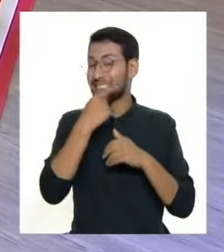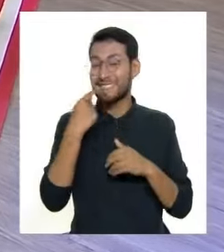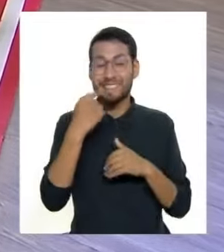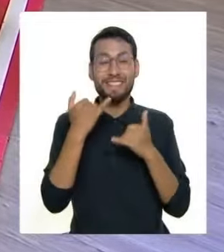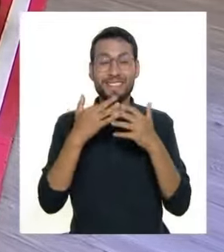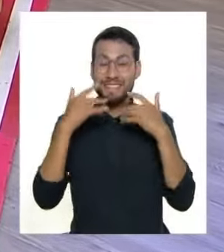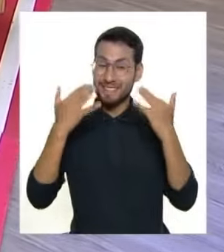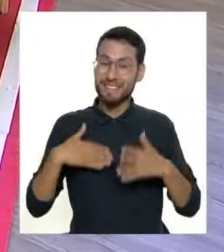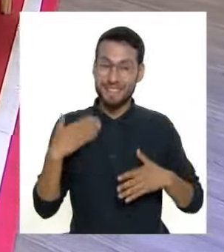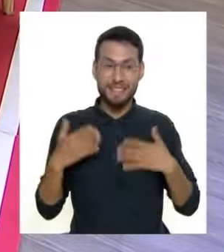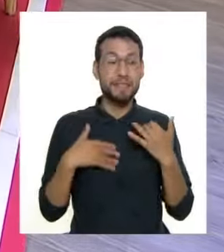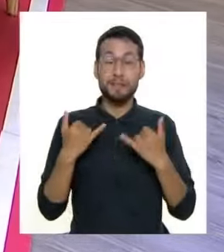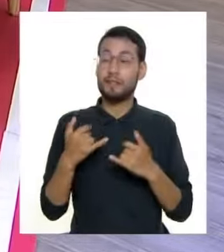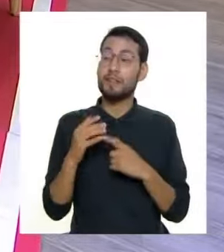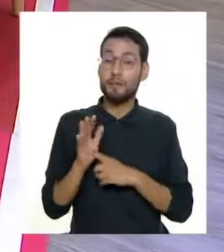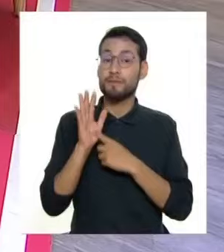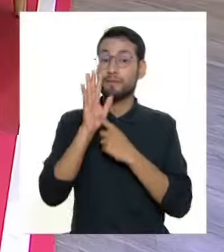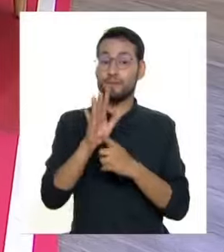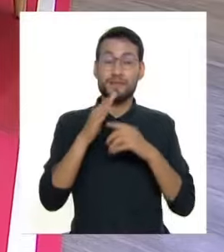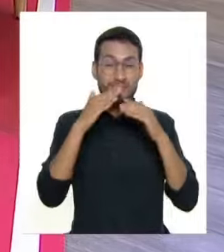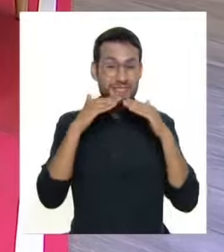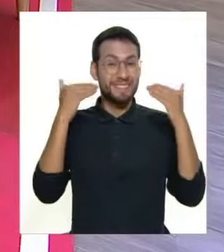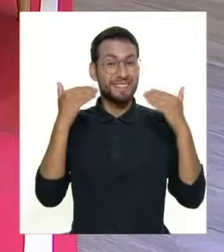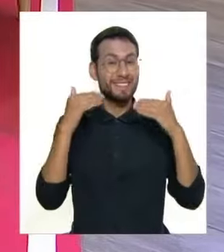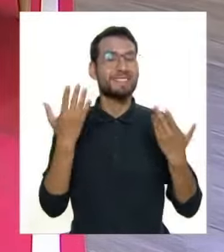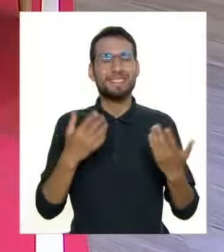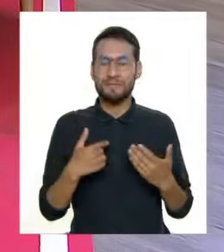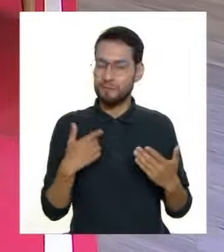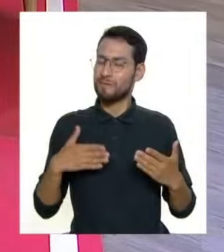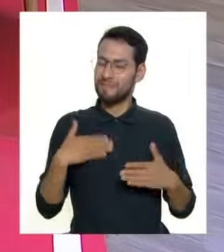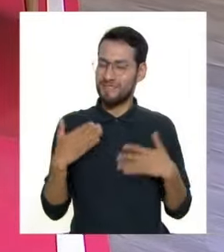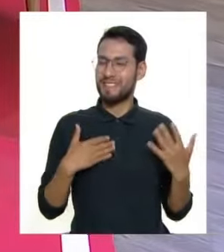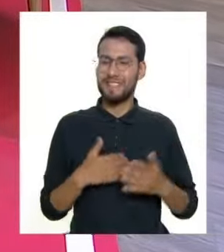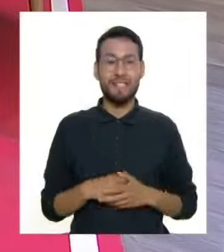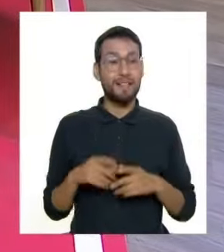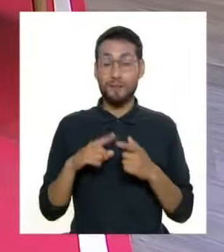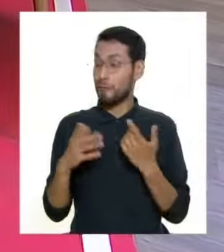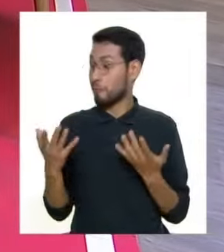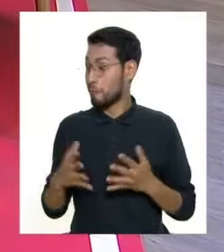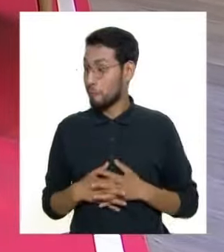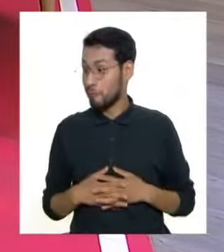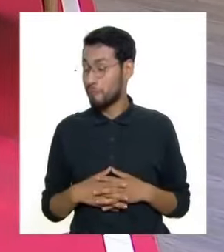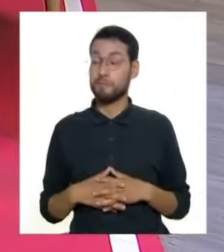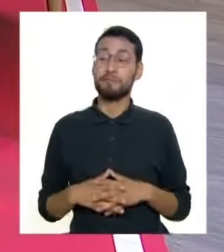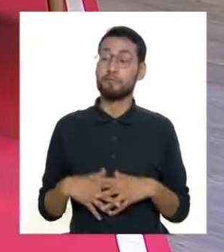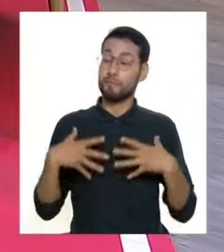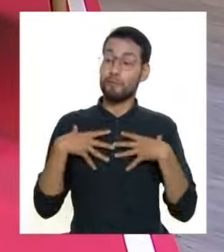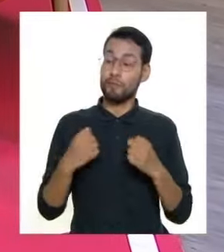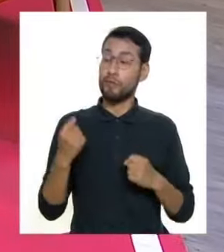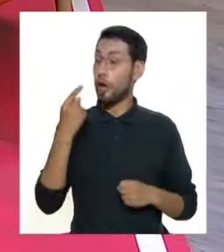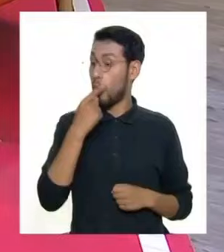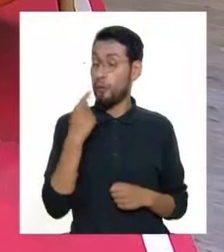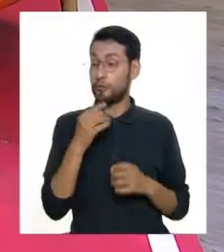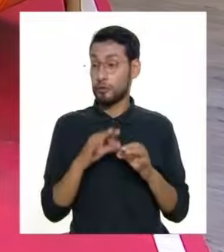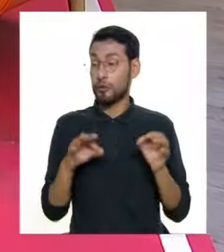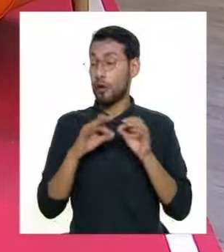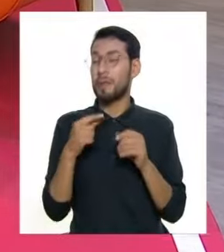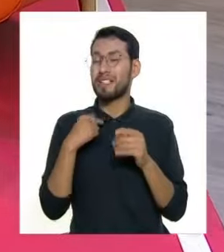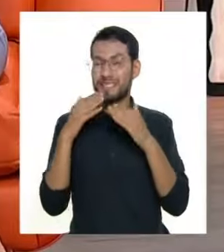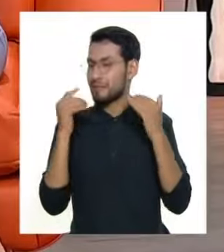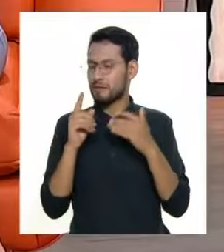hablar de felicidad. Uno se expresa sonriendo cuando es feliz también. Pero claro que sí. La salud bucal es mucho más que una